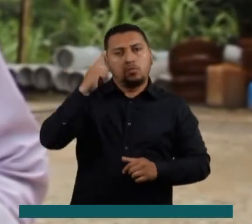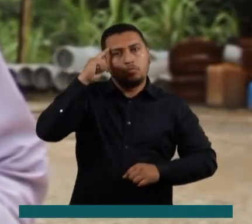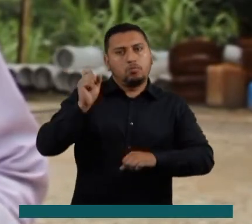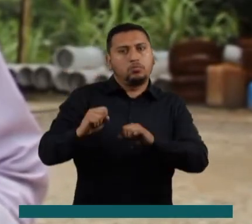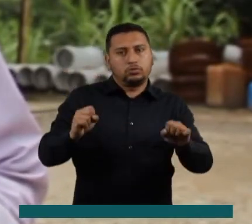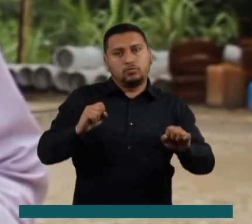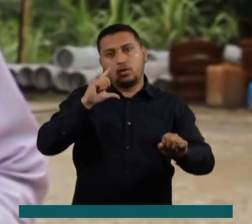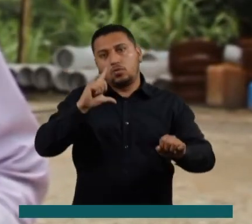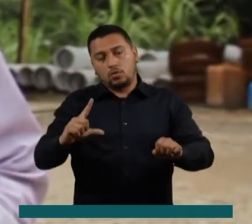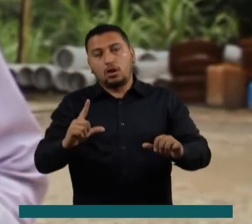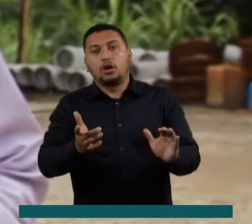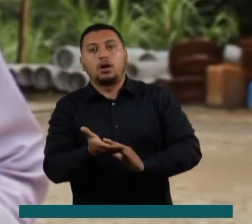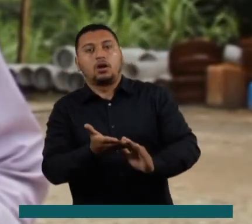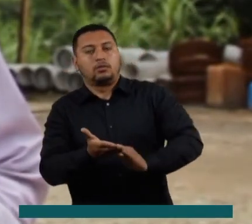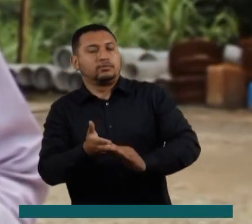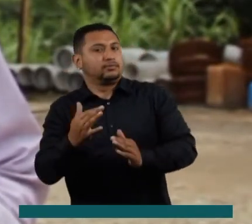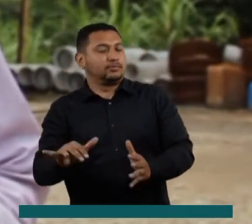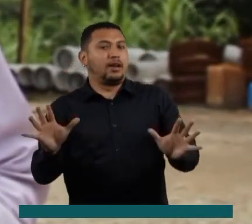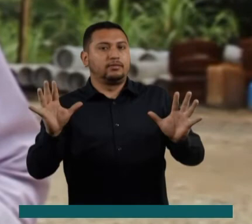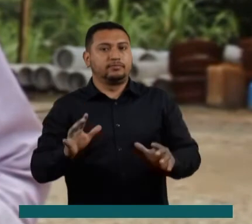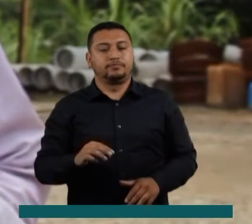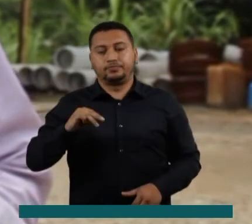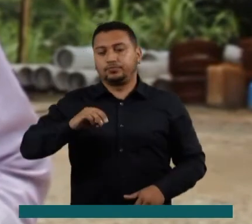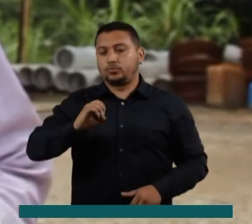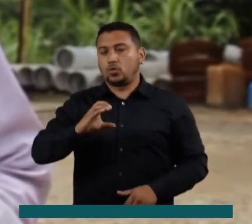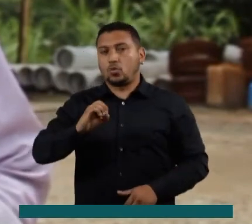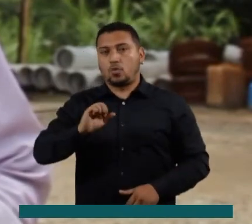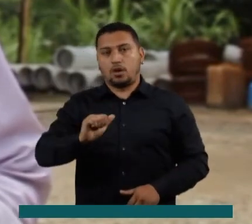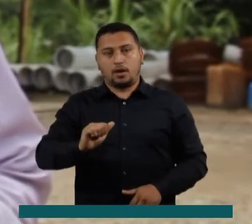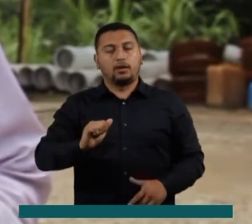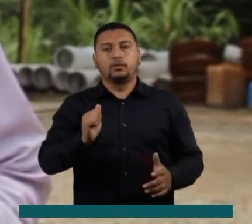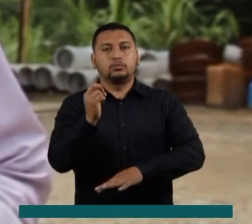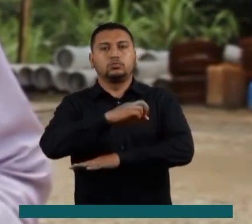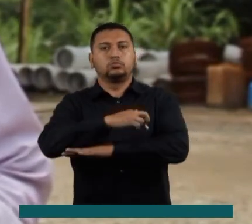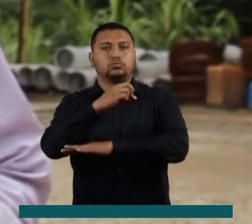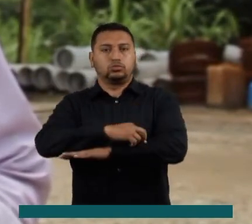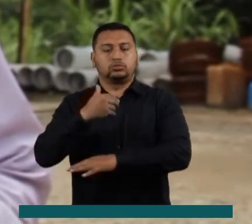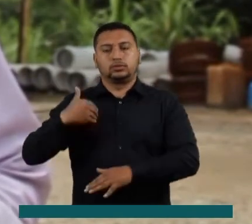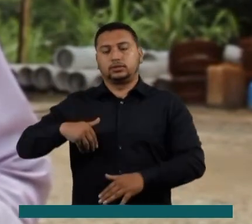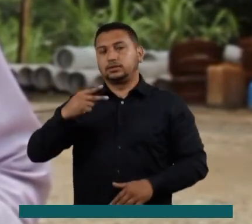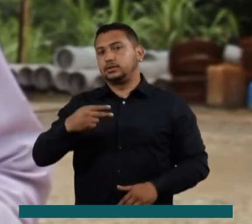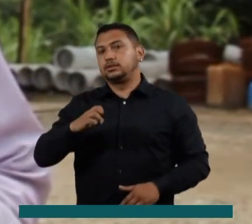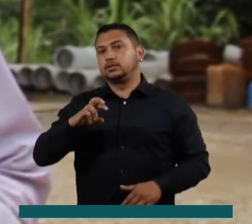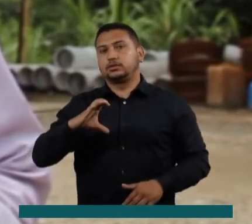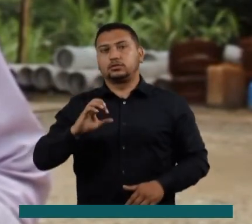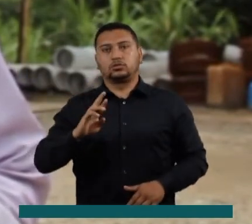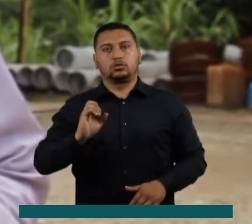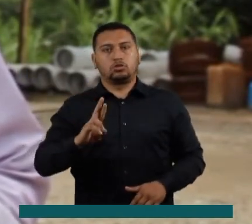junio aproximadamente esté totalmente terminada. Desde Mocoa, Putumayo, la información con Héctor Verdugo para Enlace 13.